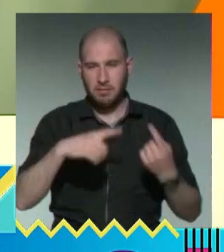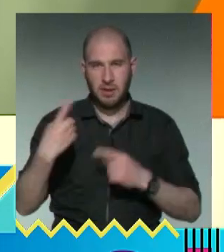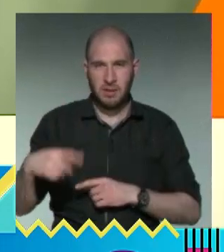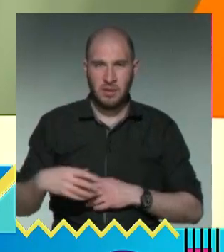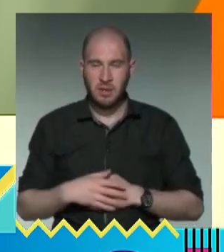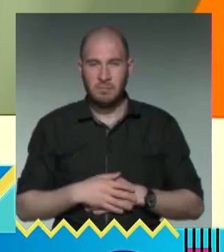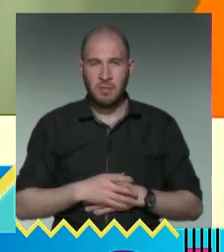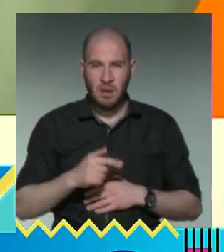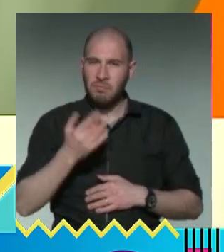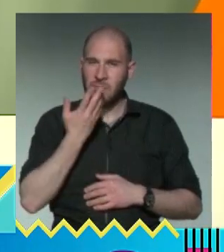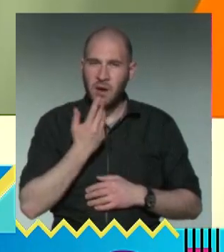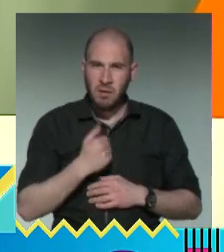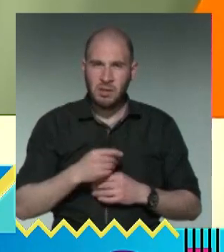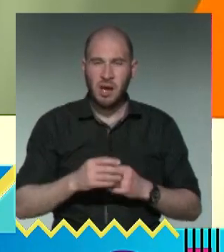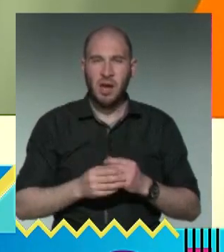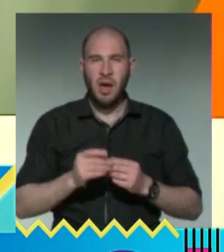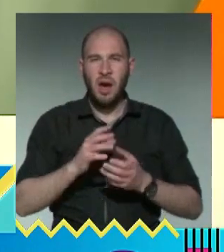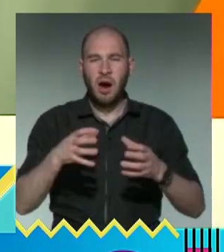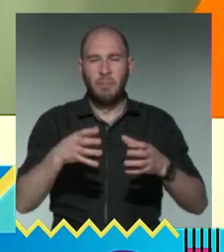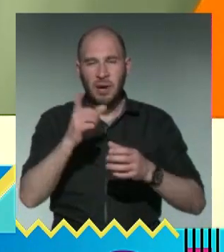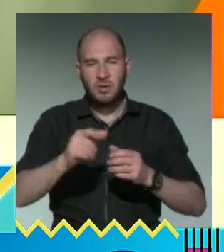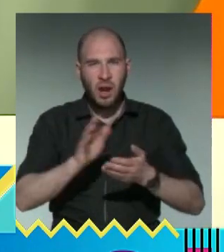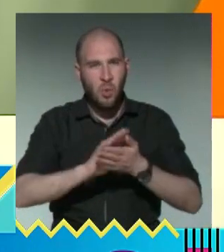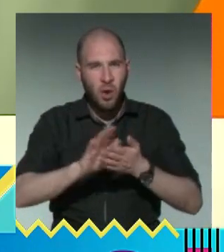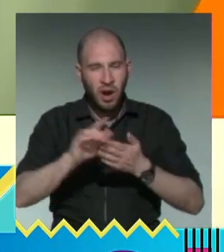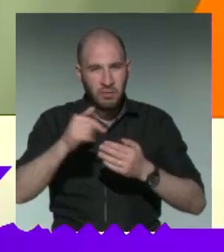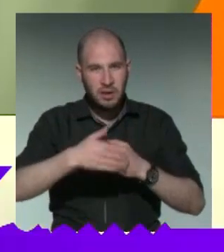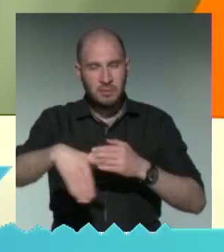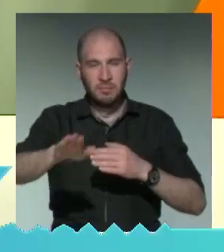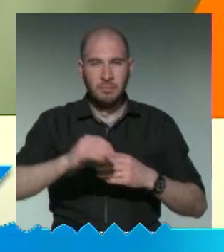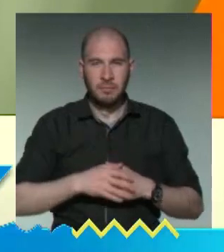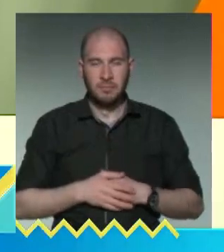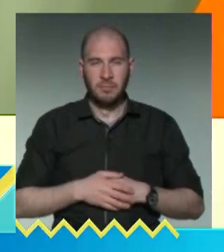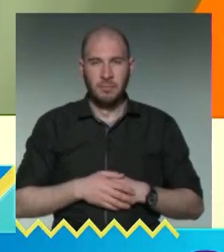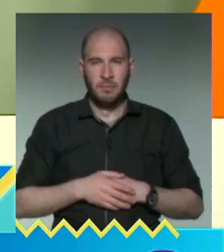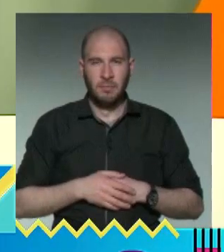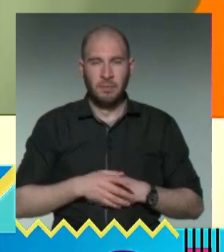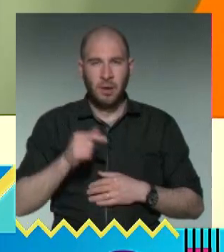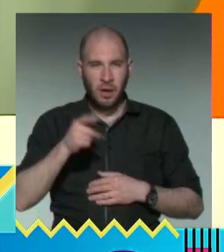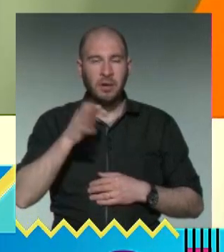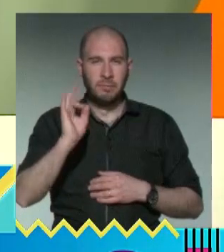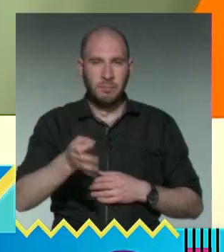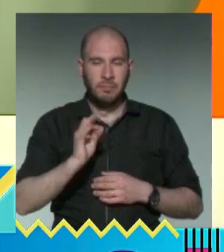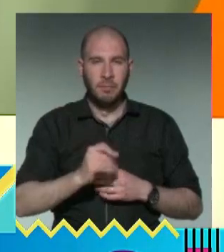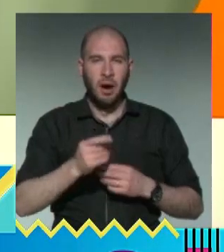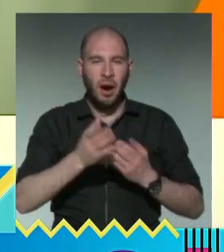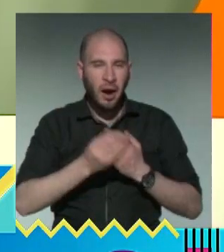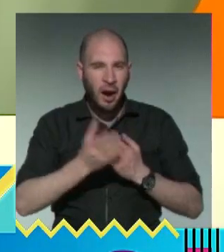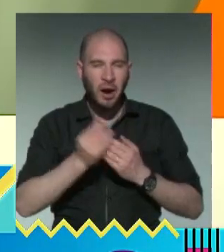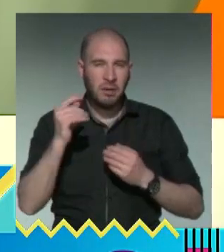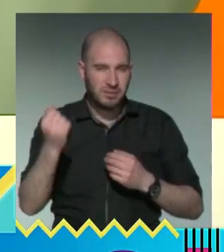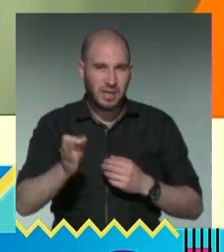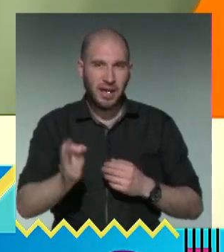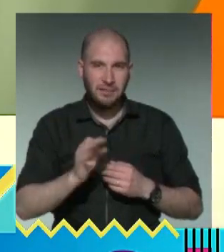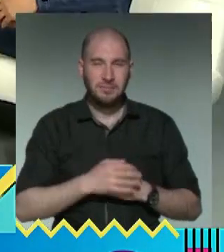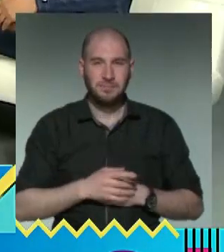verdad que me gusta mucho la generación nueva, porque es muy consciente para consumir. Estamos